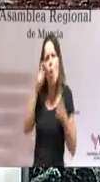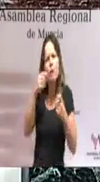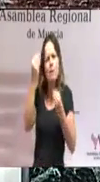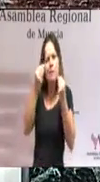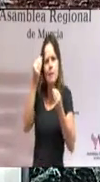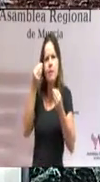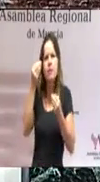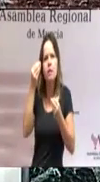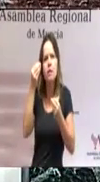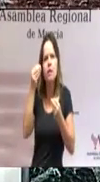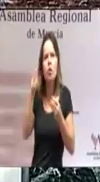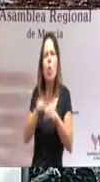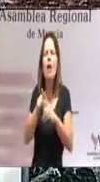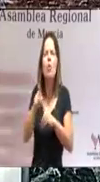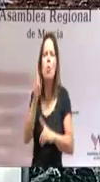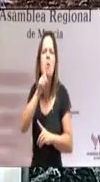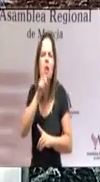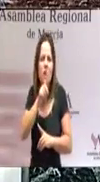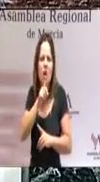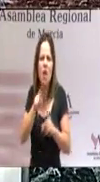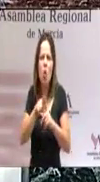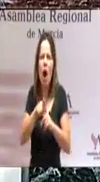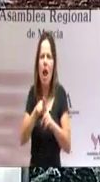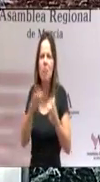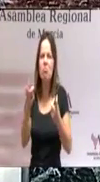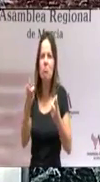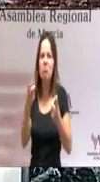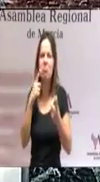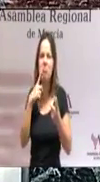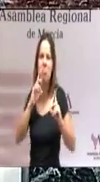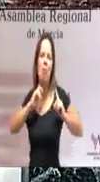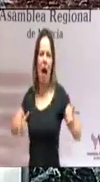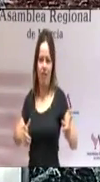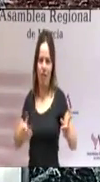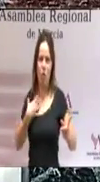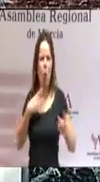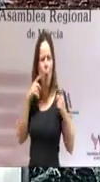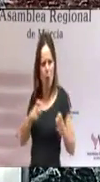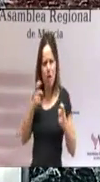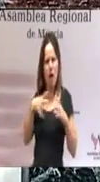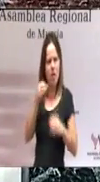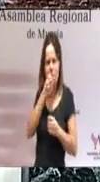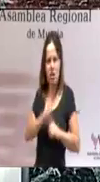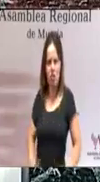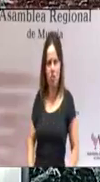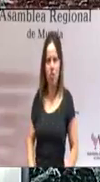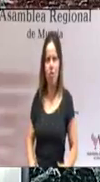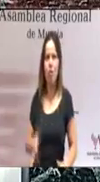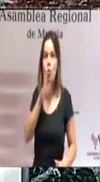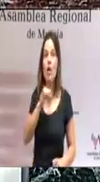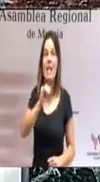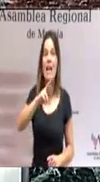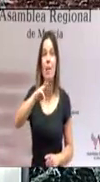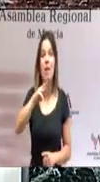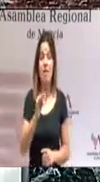pensar que falta la verdad con esa falta de escrúpulos. Me cuesta creerlo, de verdad. El IRPF,